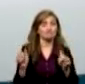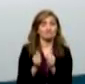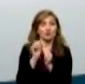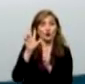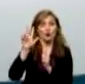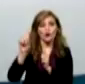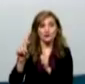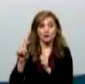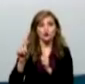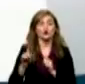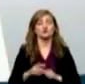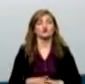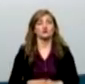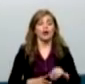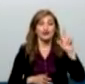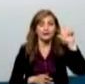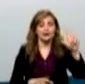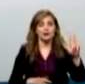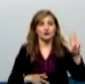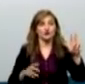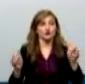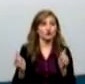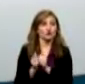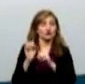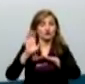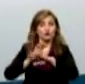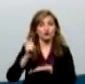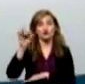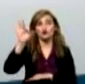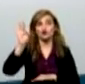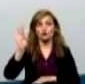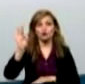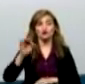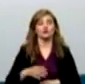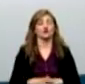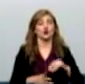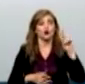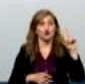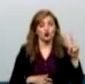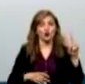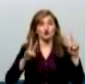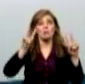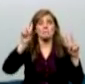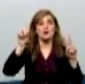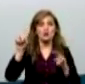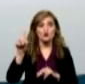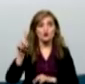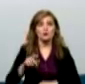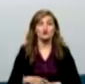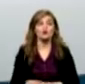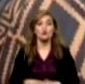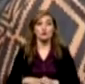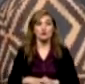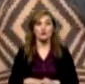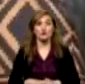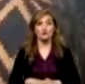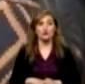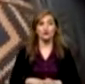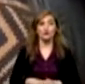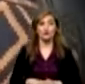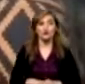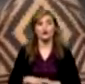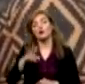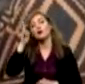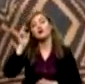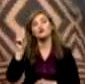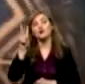lista 51, 3 por la Unión Ecuatoriana, lista 19 y 2 por Creo, lista 21. Desde Creo,